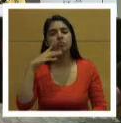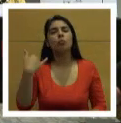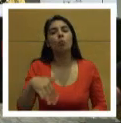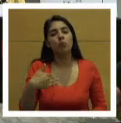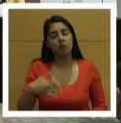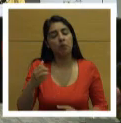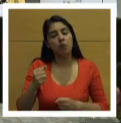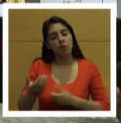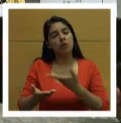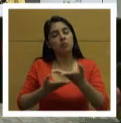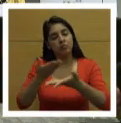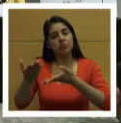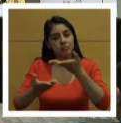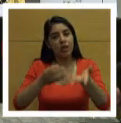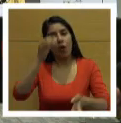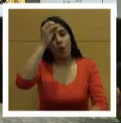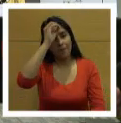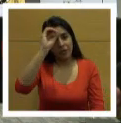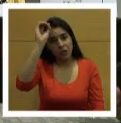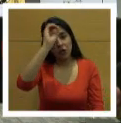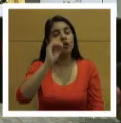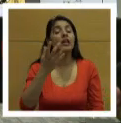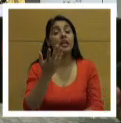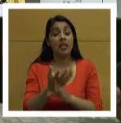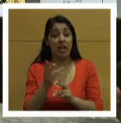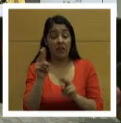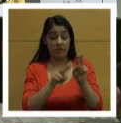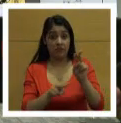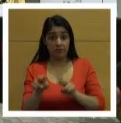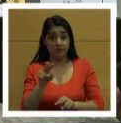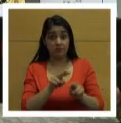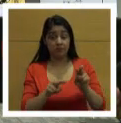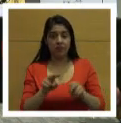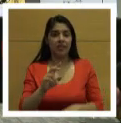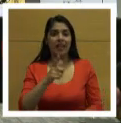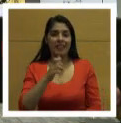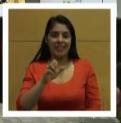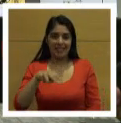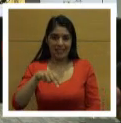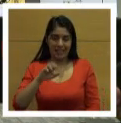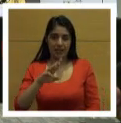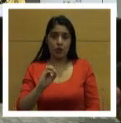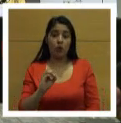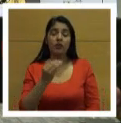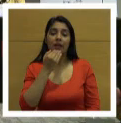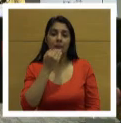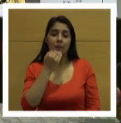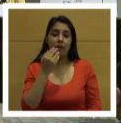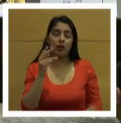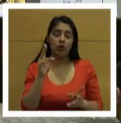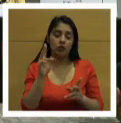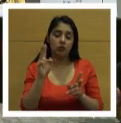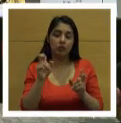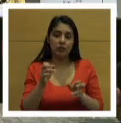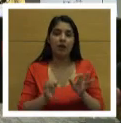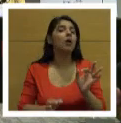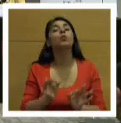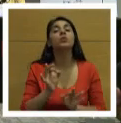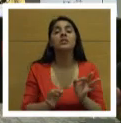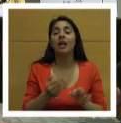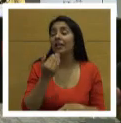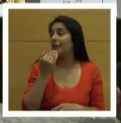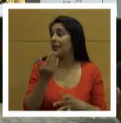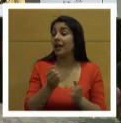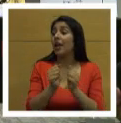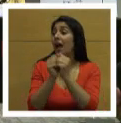alguna manera opiniones respecto a esta perspectiva, que es la perspectiva de género en los casos judiciales. Además, bueno, nos acompaña la